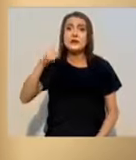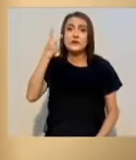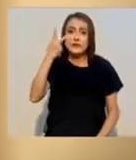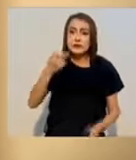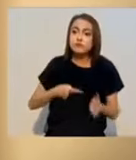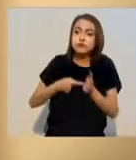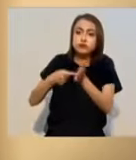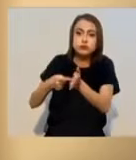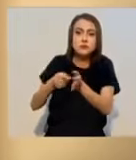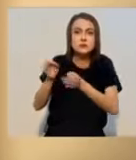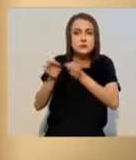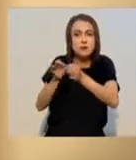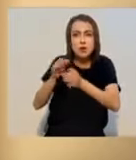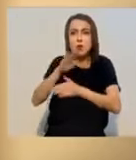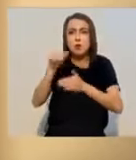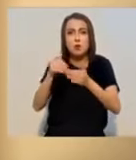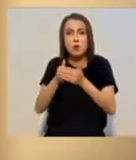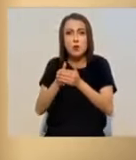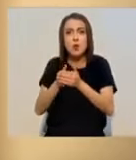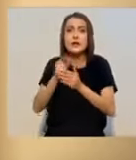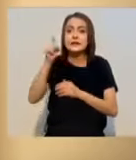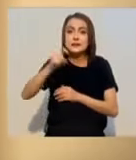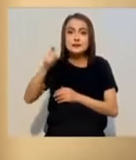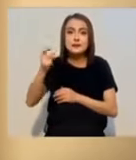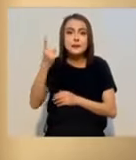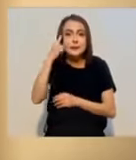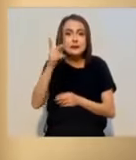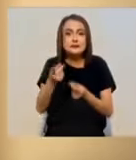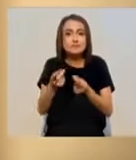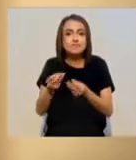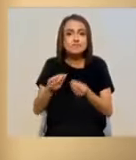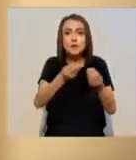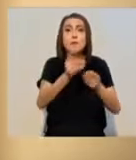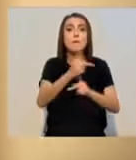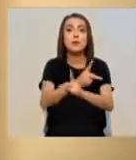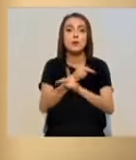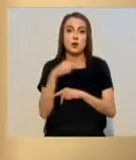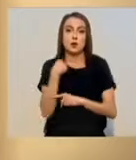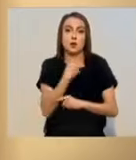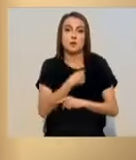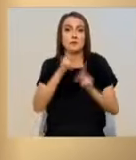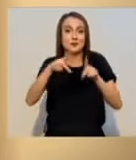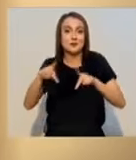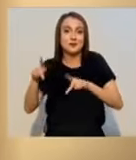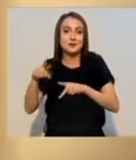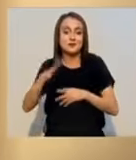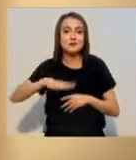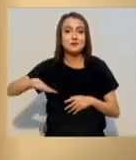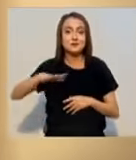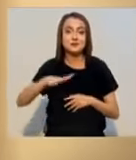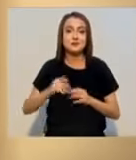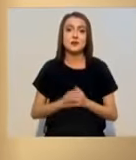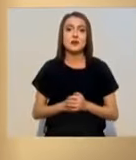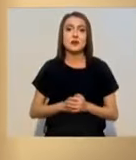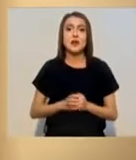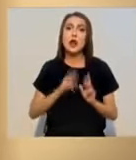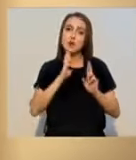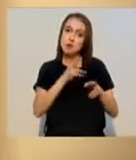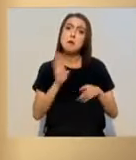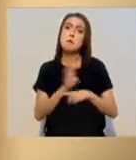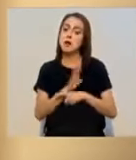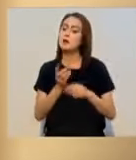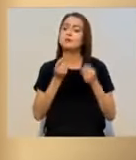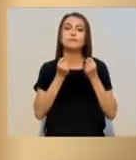necesidad de invertir para más ágilmente proteger a nuestra ciudadanía. Y la respuesta del banco fue